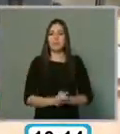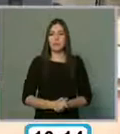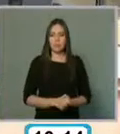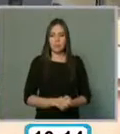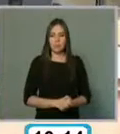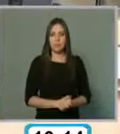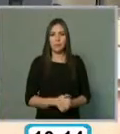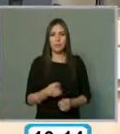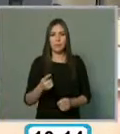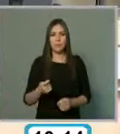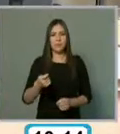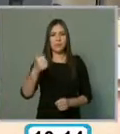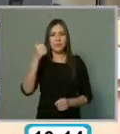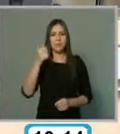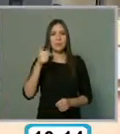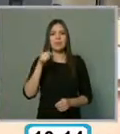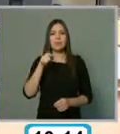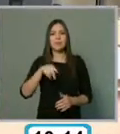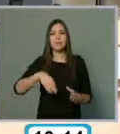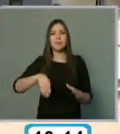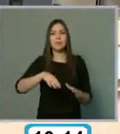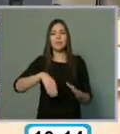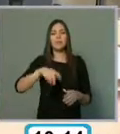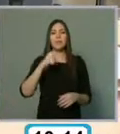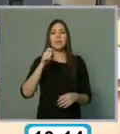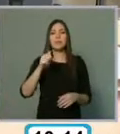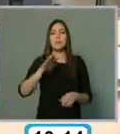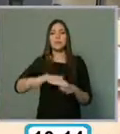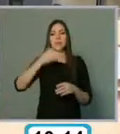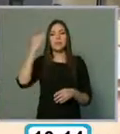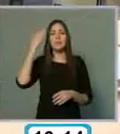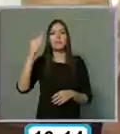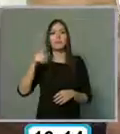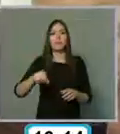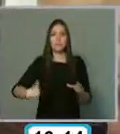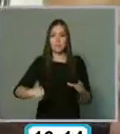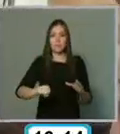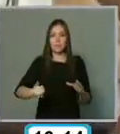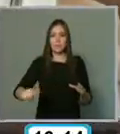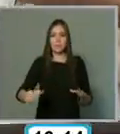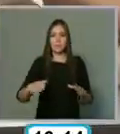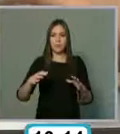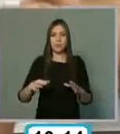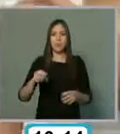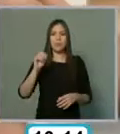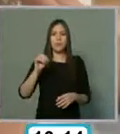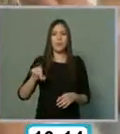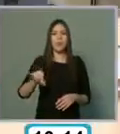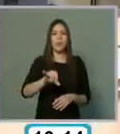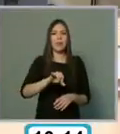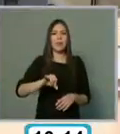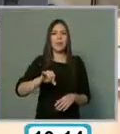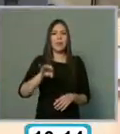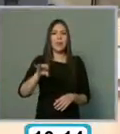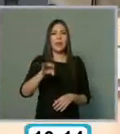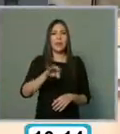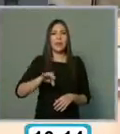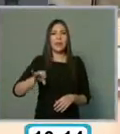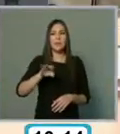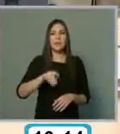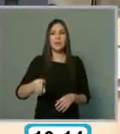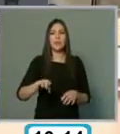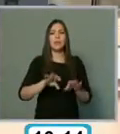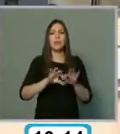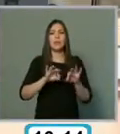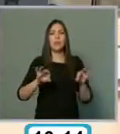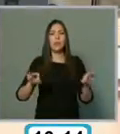lavaste Lo las juro. manos. Vamos a empezar primero haciendo lo que nos va a llevar más tiempo. En una sartén voy a poner tantito aceite, aunque es longaniza, aunque